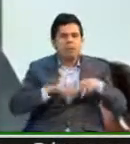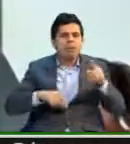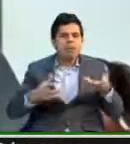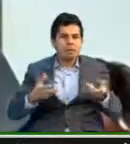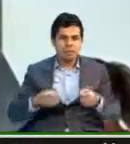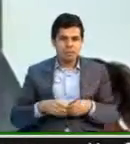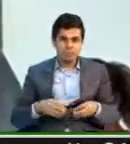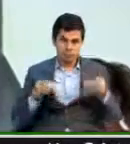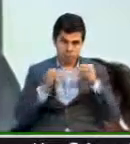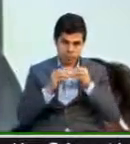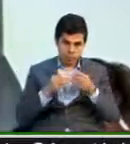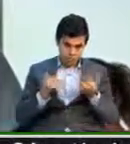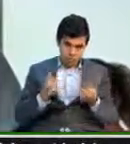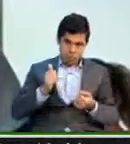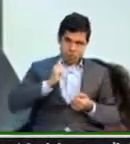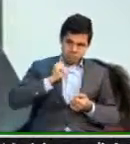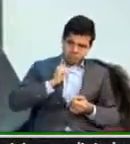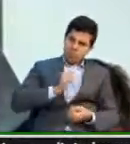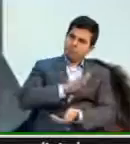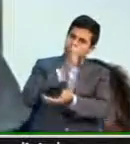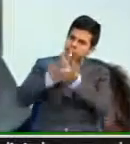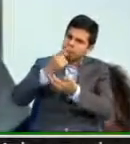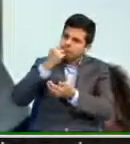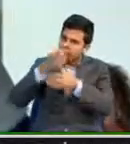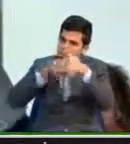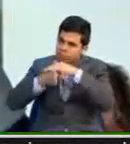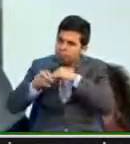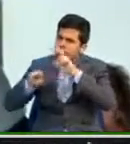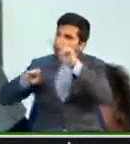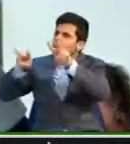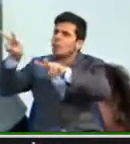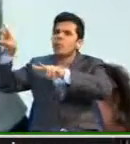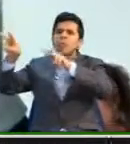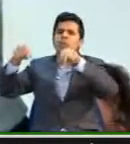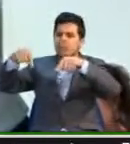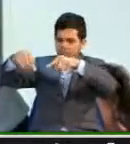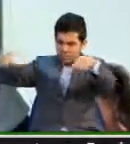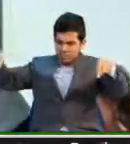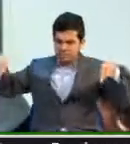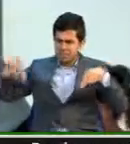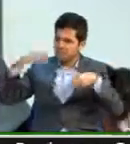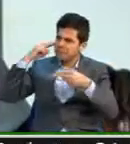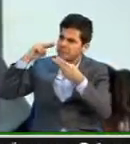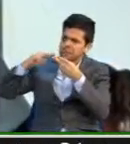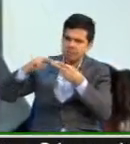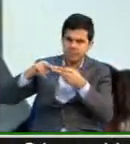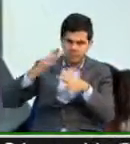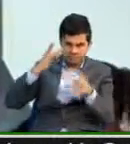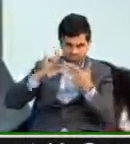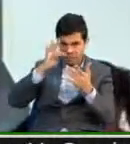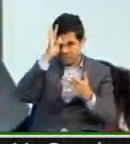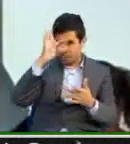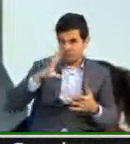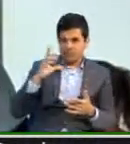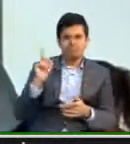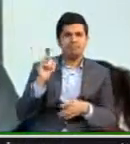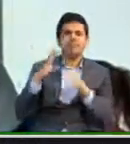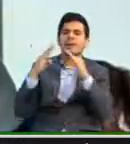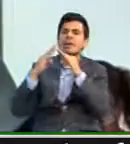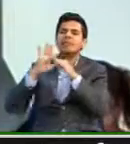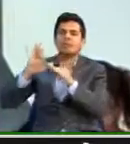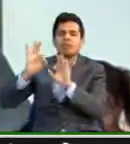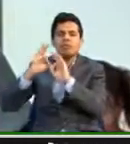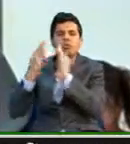de dirigirme personalmente a conocer las instalaciones porque no sabía ni en dónde quedaba, y realmente ahí no es una clínica, ahí lo que funciona es una casa de